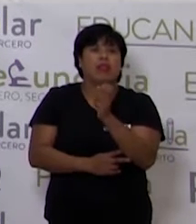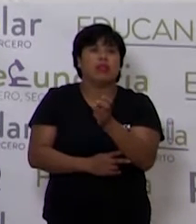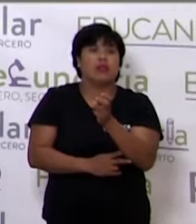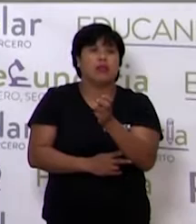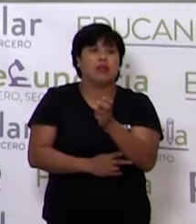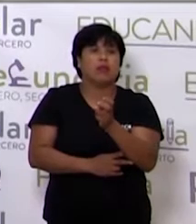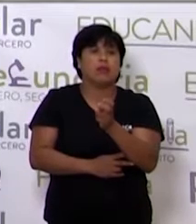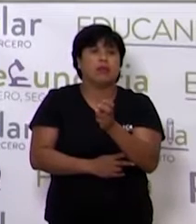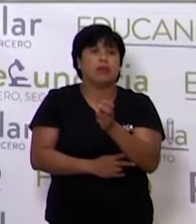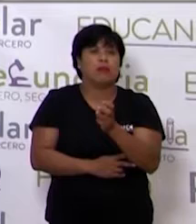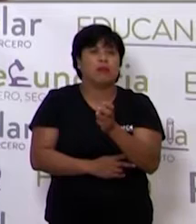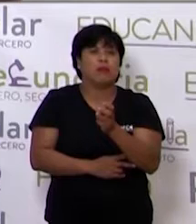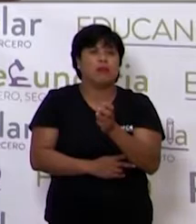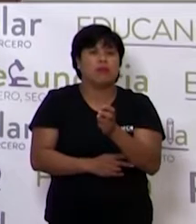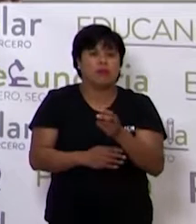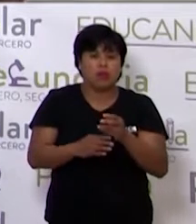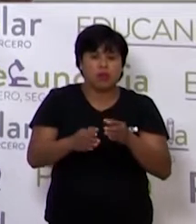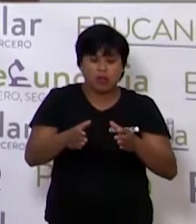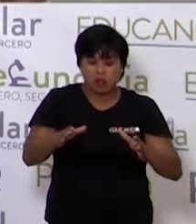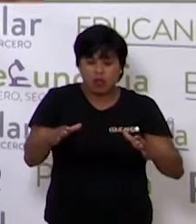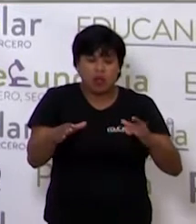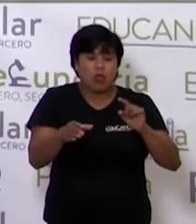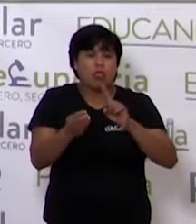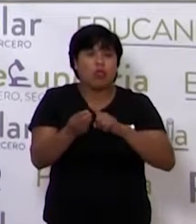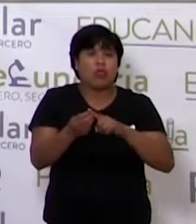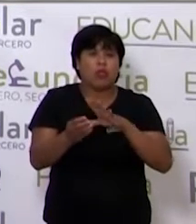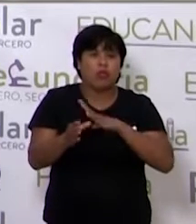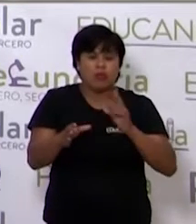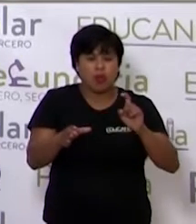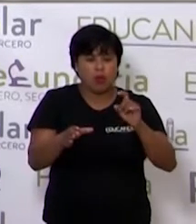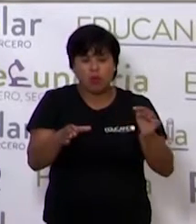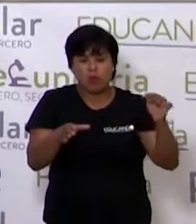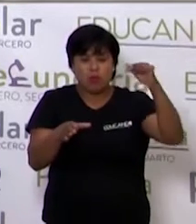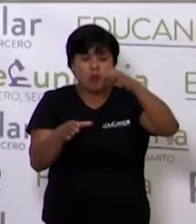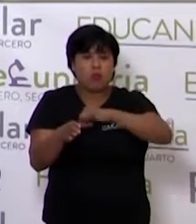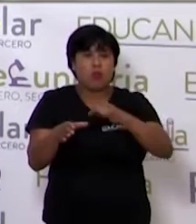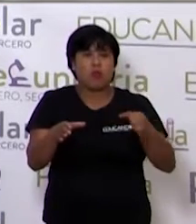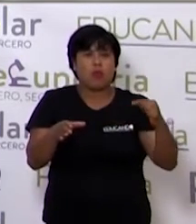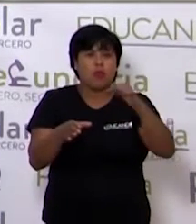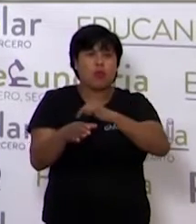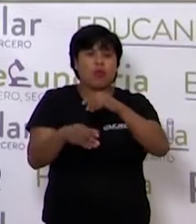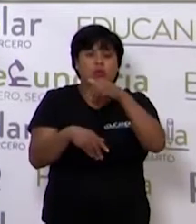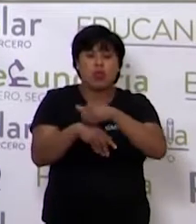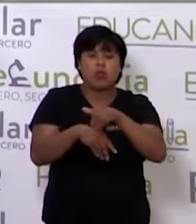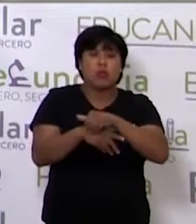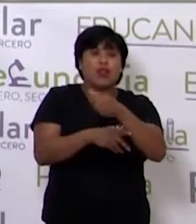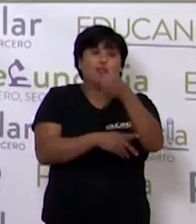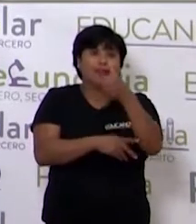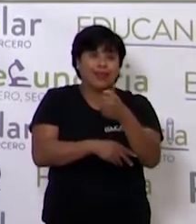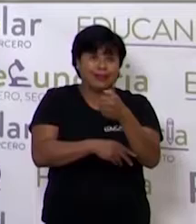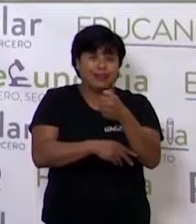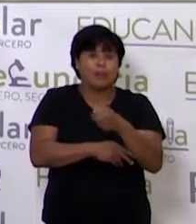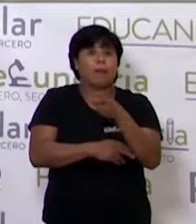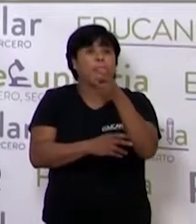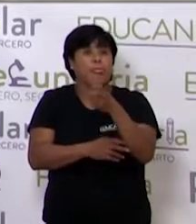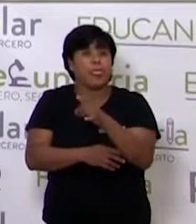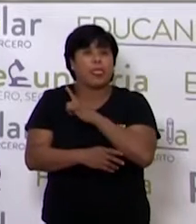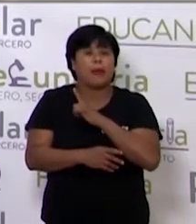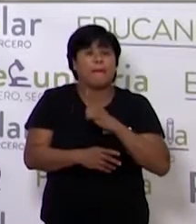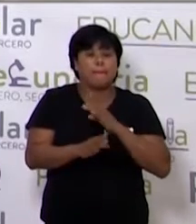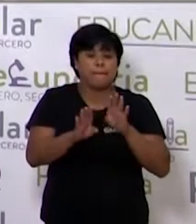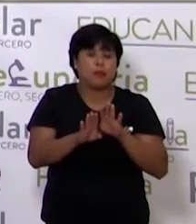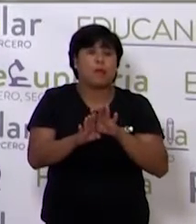de este vasija al más arriba del número 6. La función es